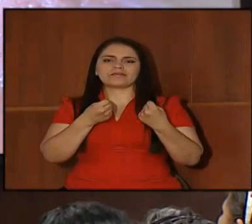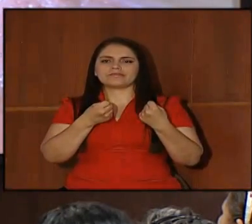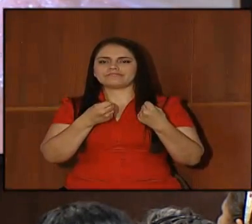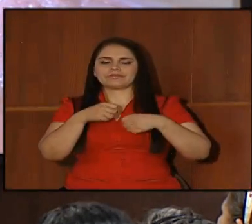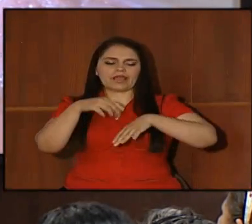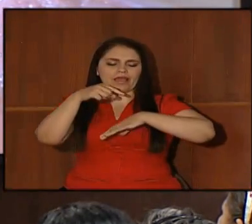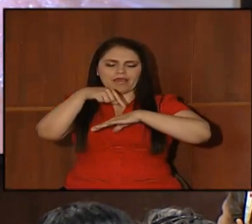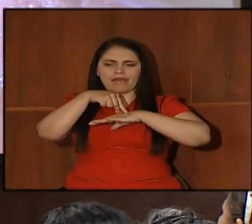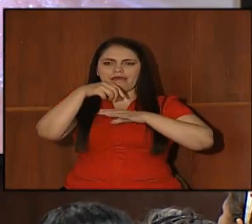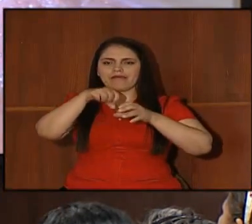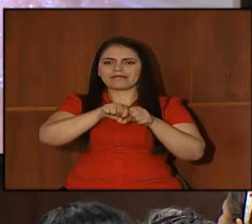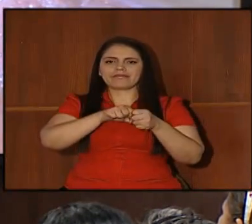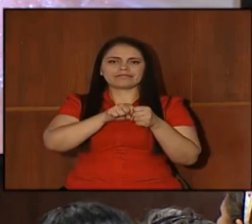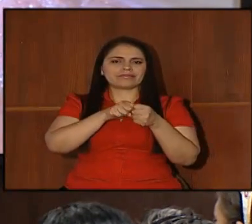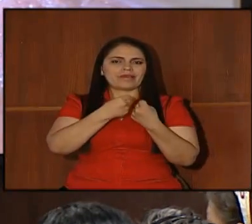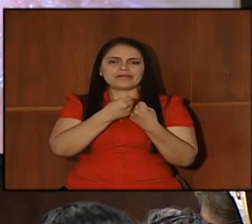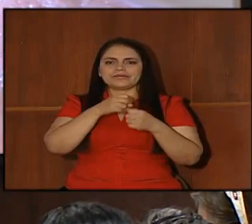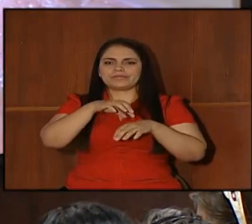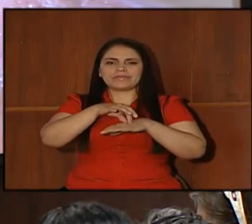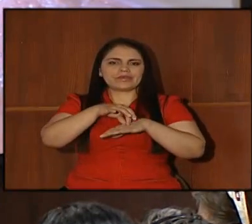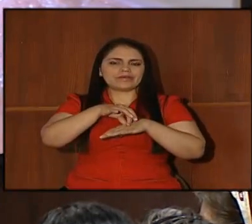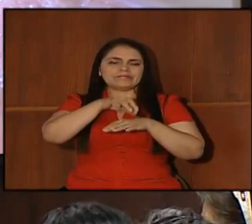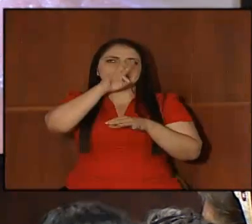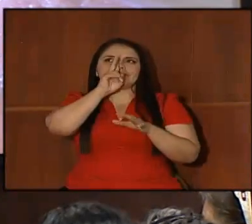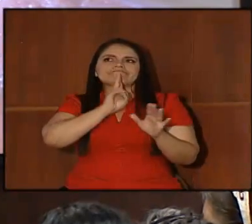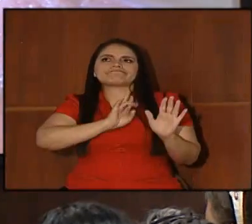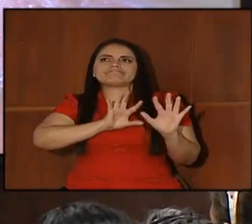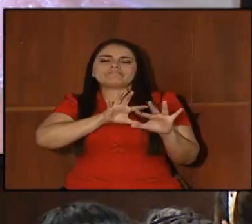en los tejidos, en la piel ya hay un daño profundo.